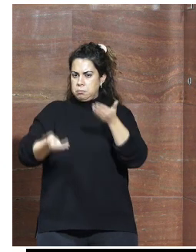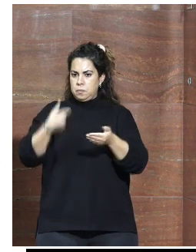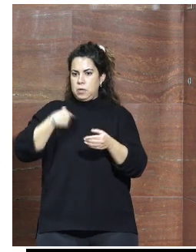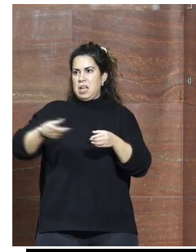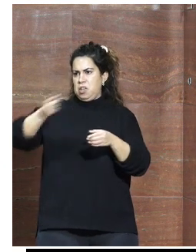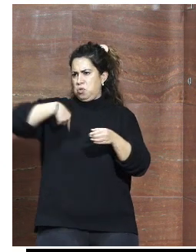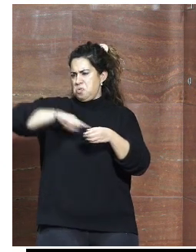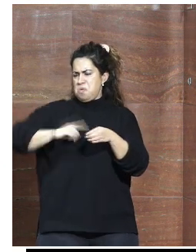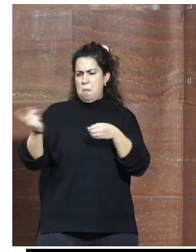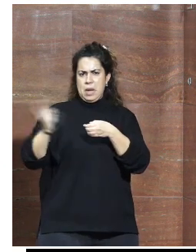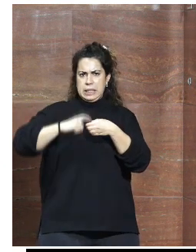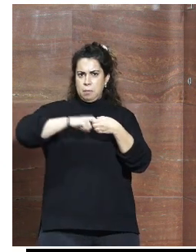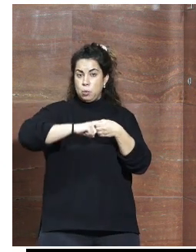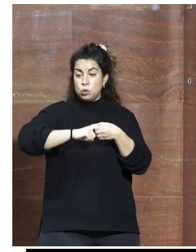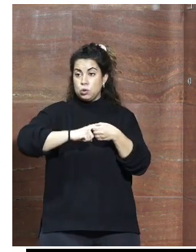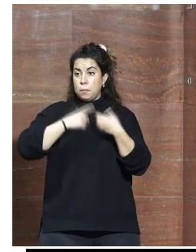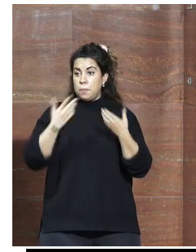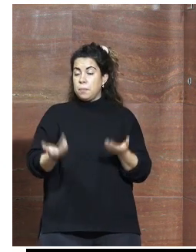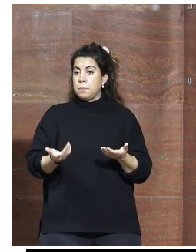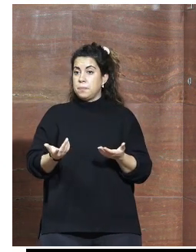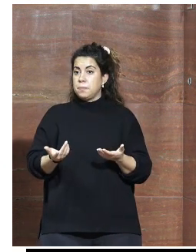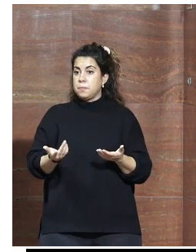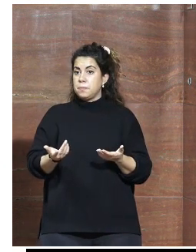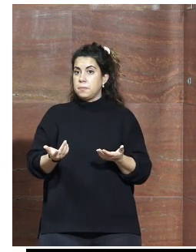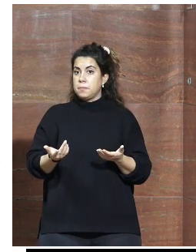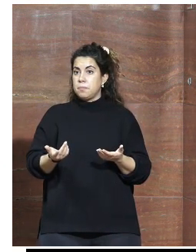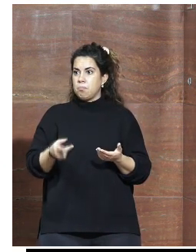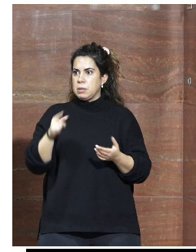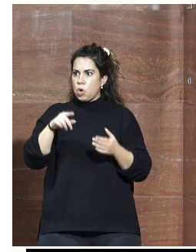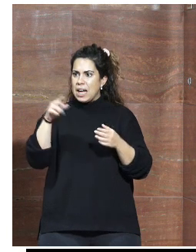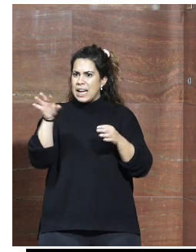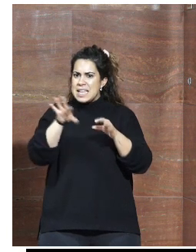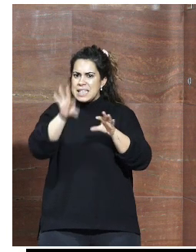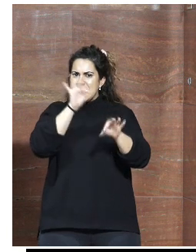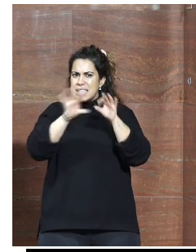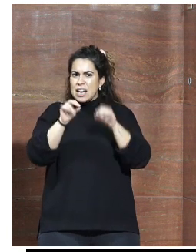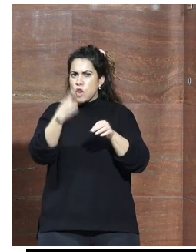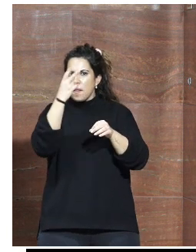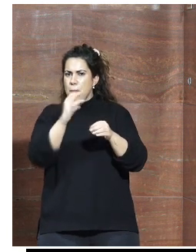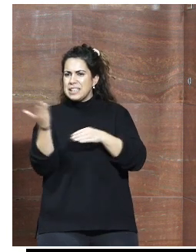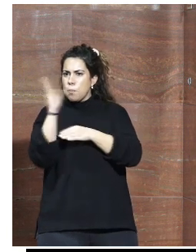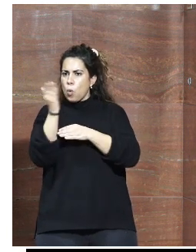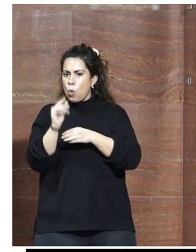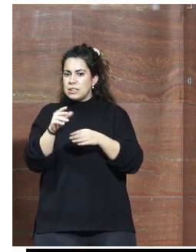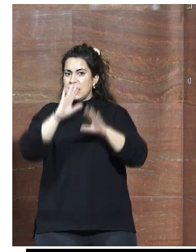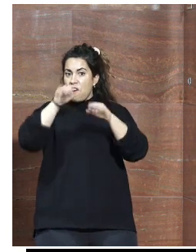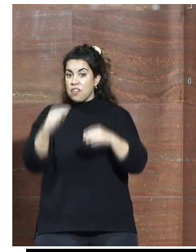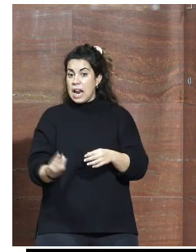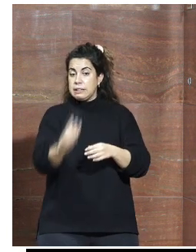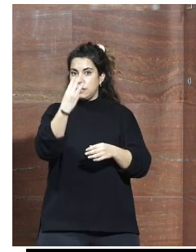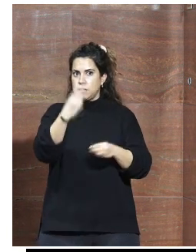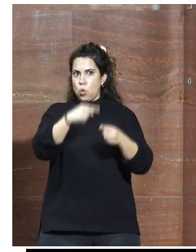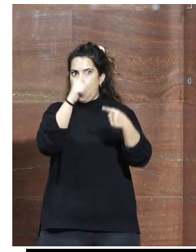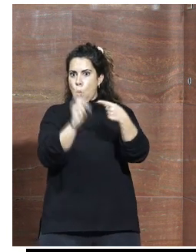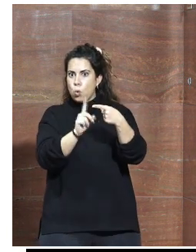participamos los que podemos participar. Y de esta selección de unas 20 propuestas se eligieron 3 y una de ellas era